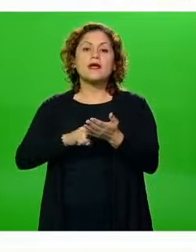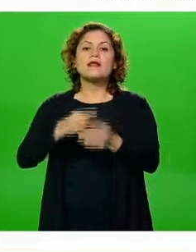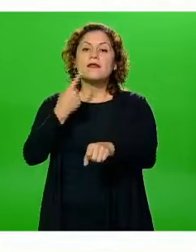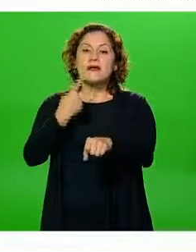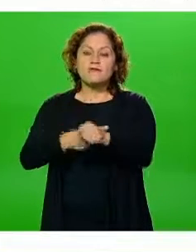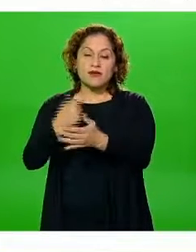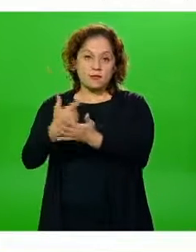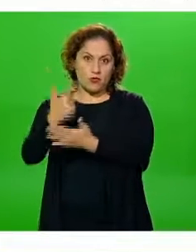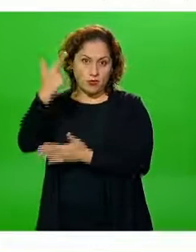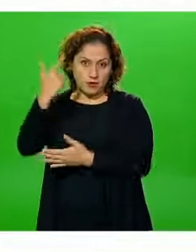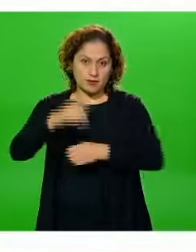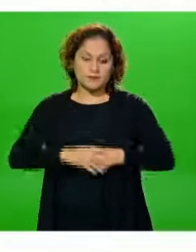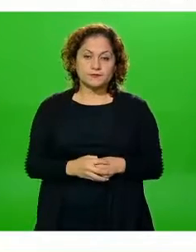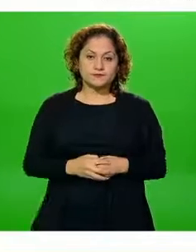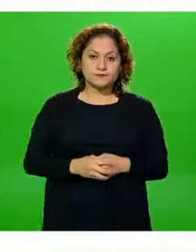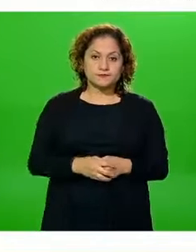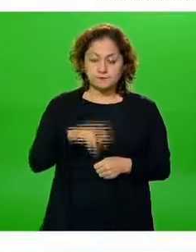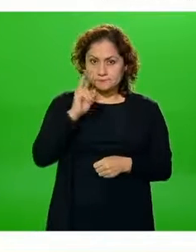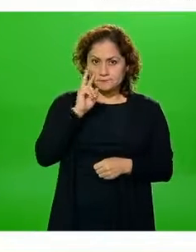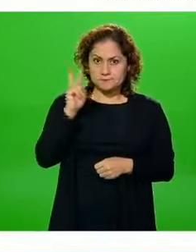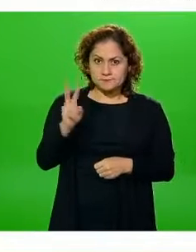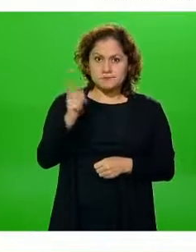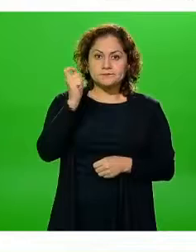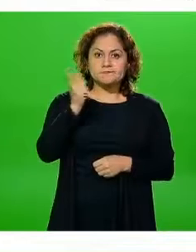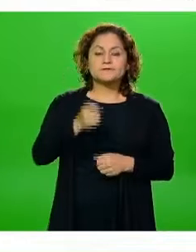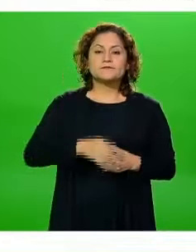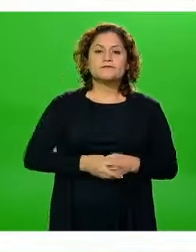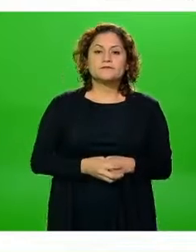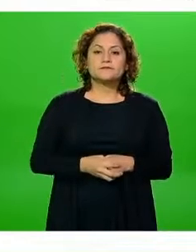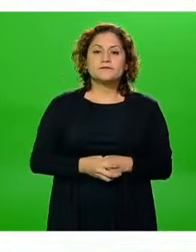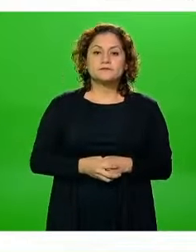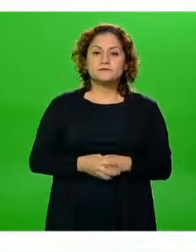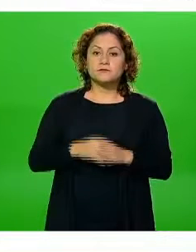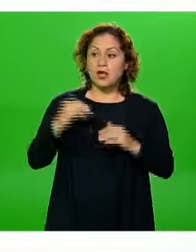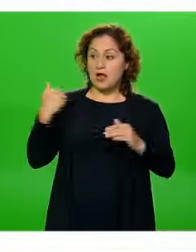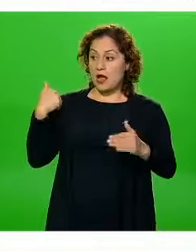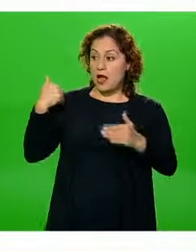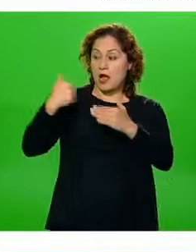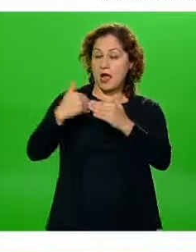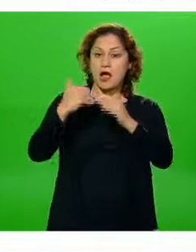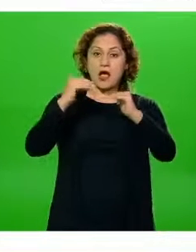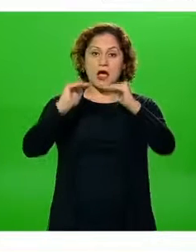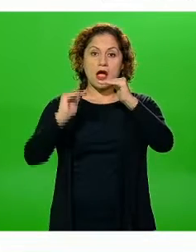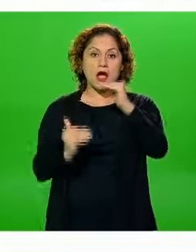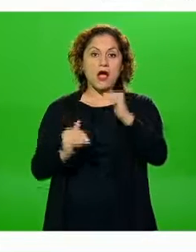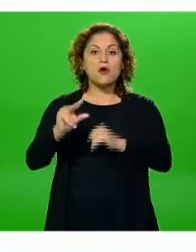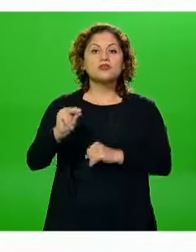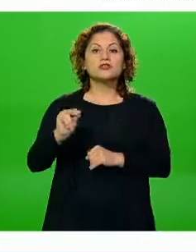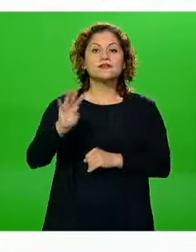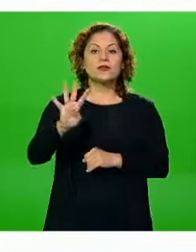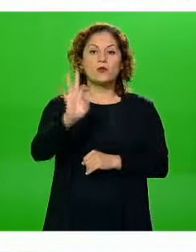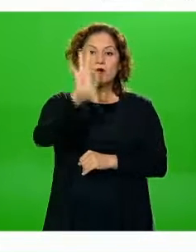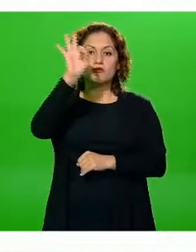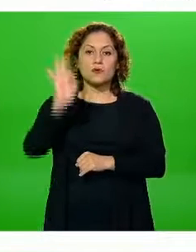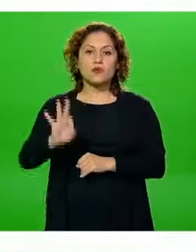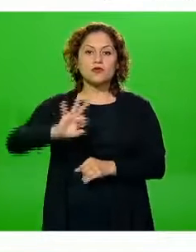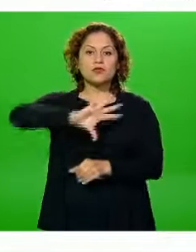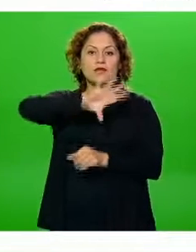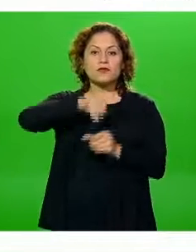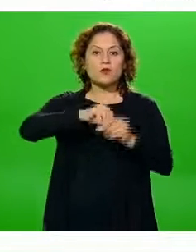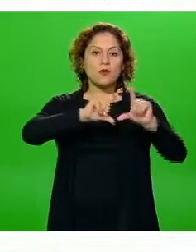Y ustedes vean cómo tenemos una reducción del 84% de la ocupación nacional